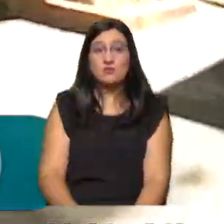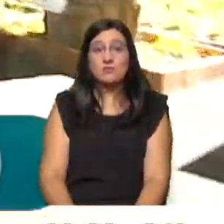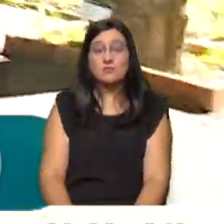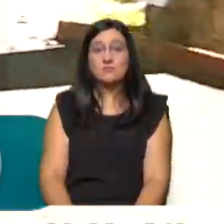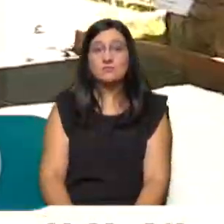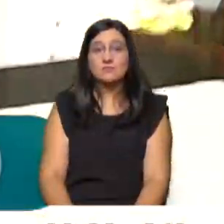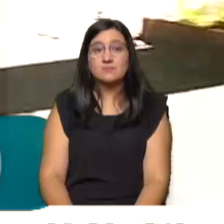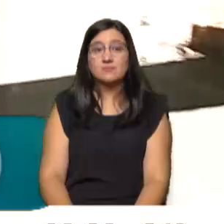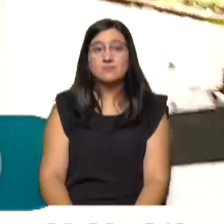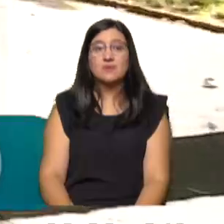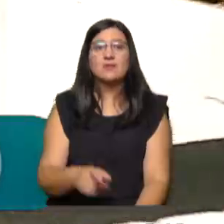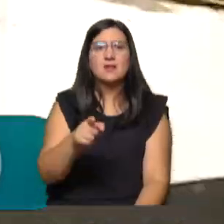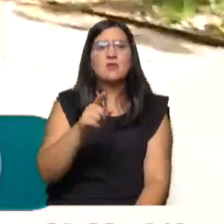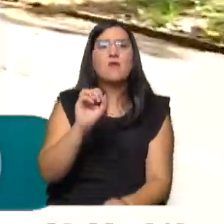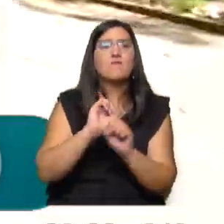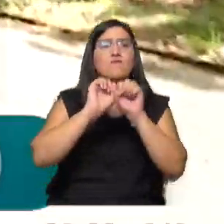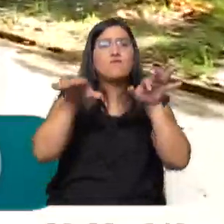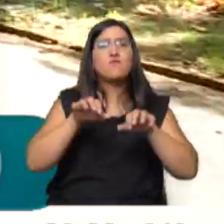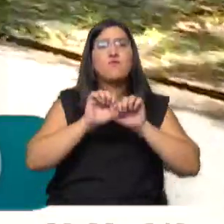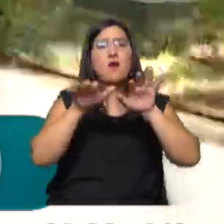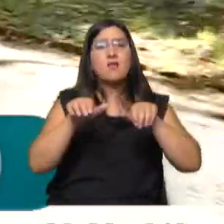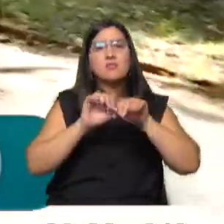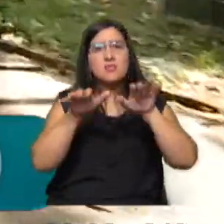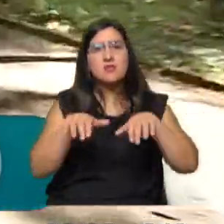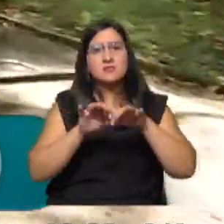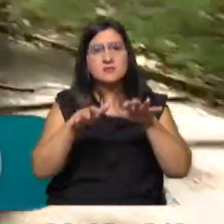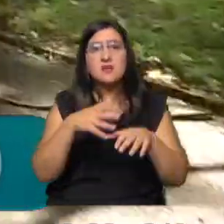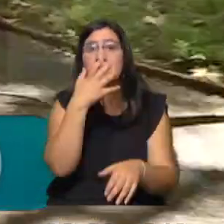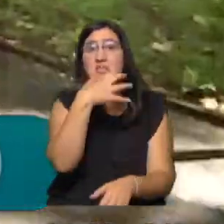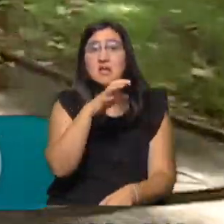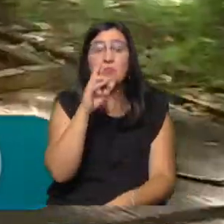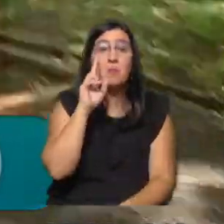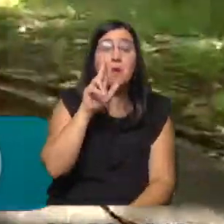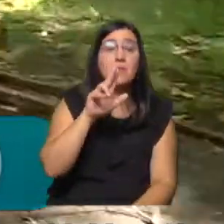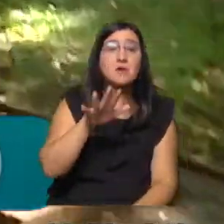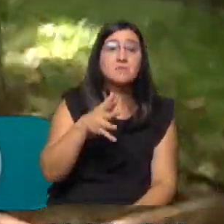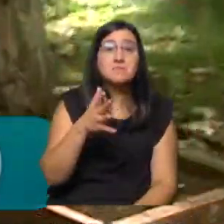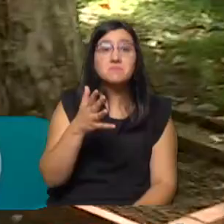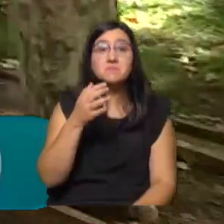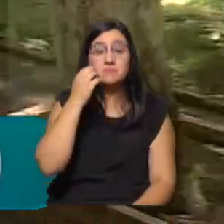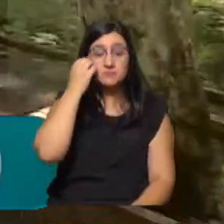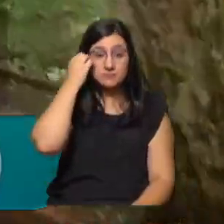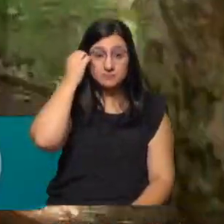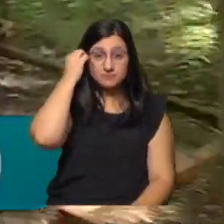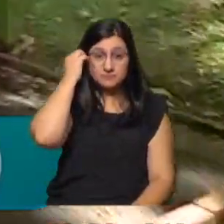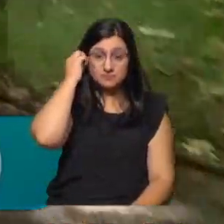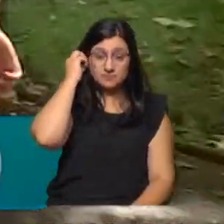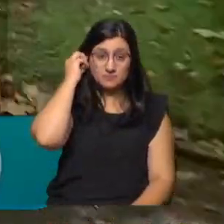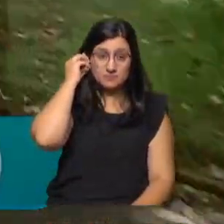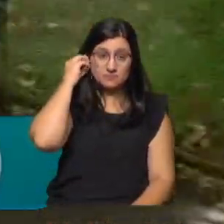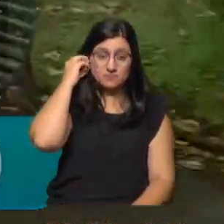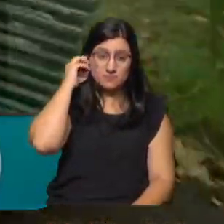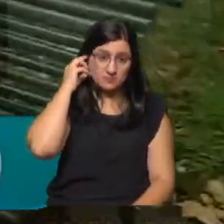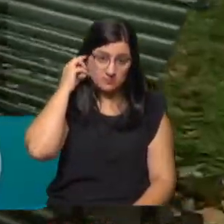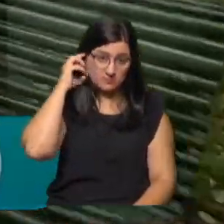están en una de las fuentes del Jardín Botánico aquí. Me pegaron el grito hace un rato, así que vamos a cerrar. Claro, vamos a cerrar el móvil aquí,